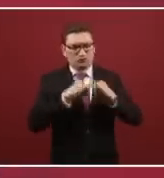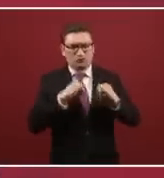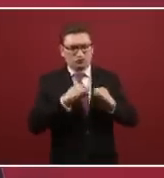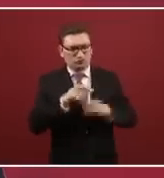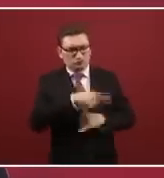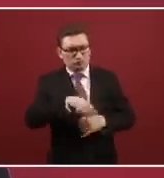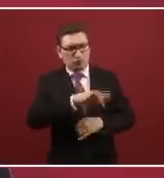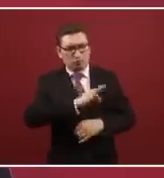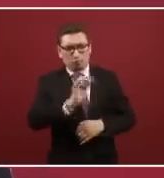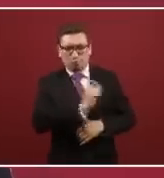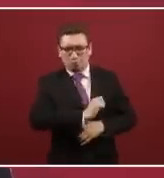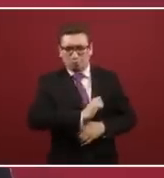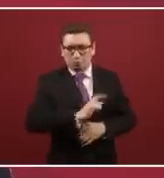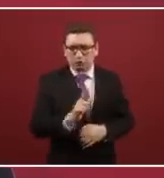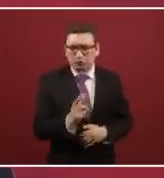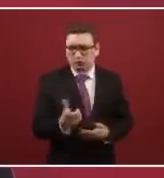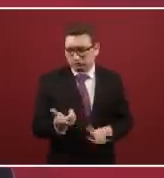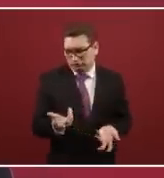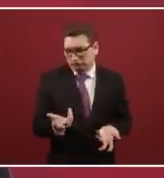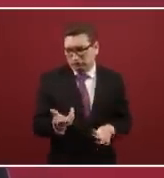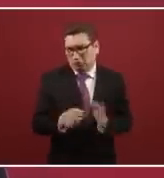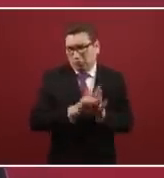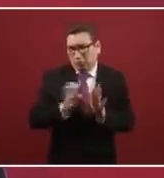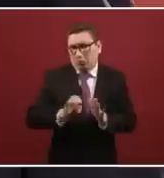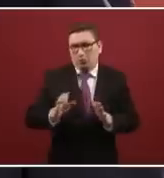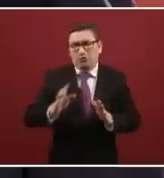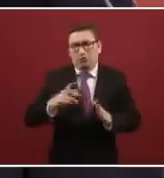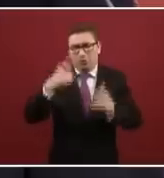profesional como la Marina,